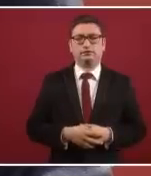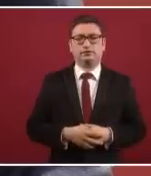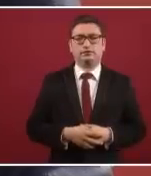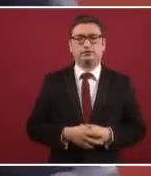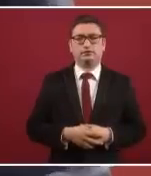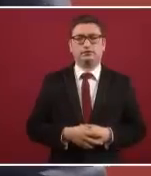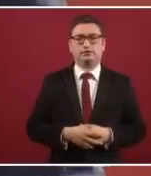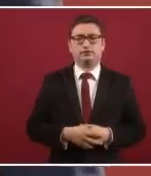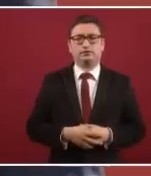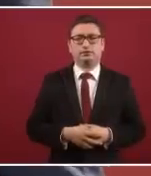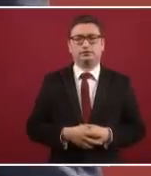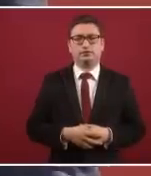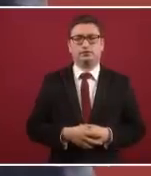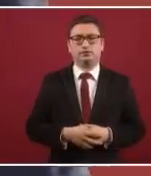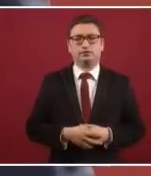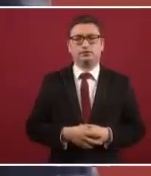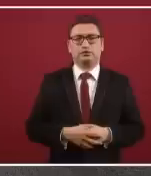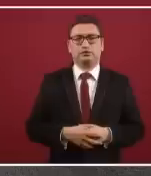están